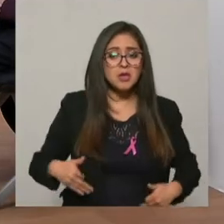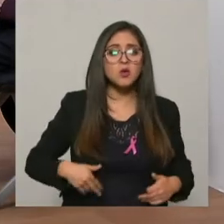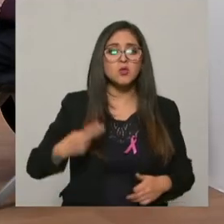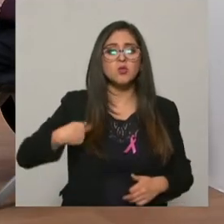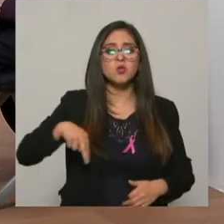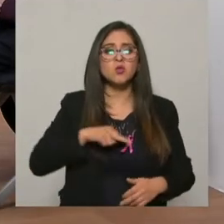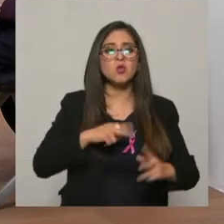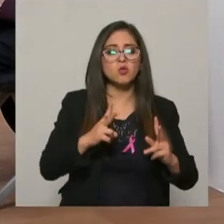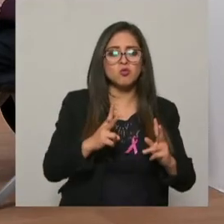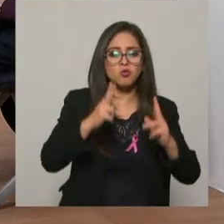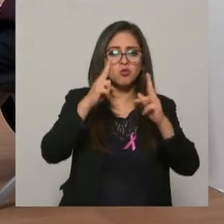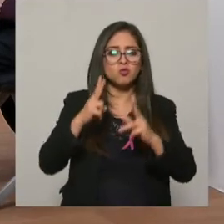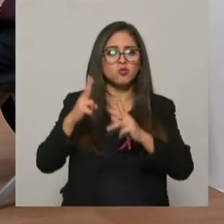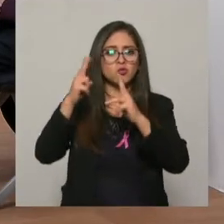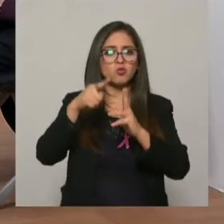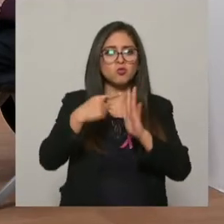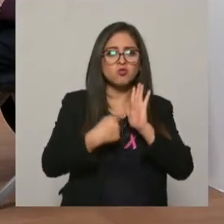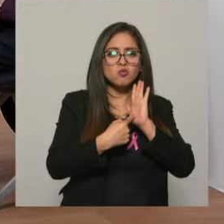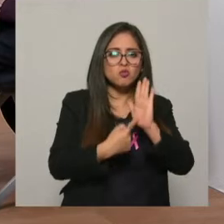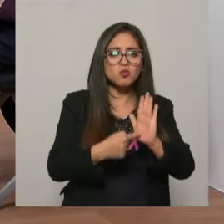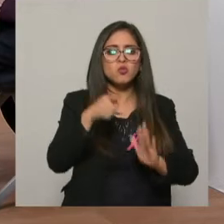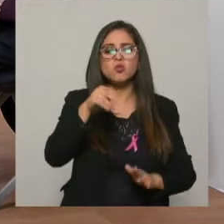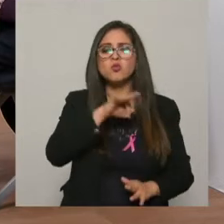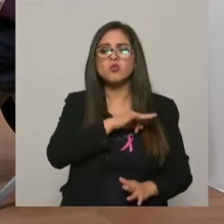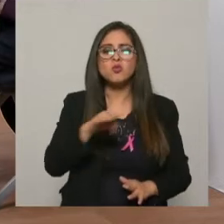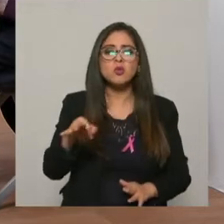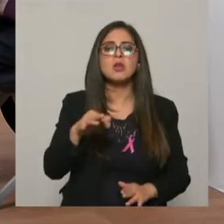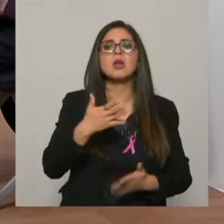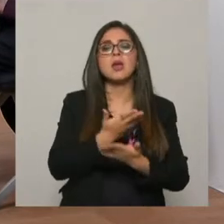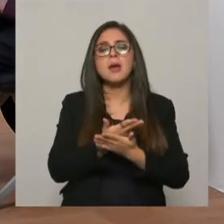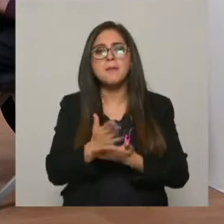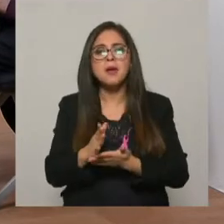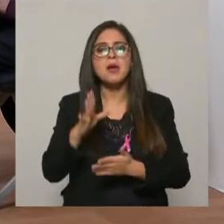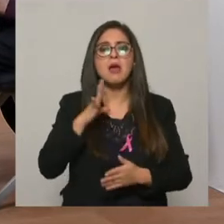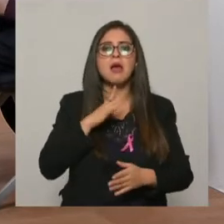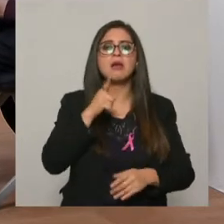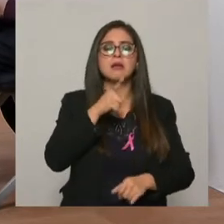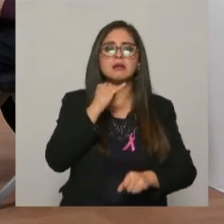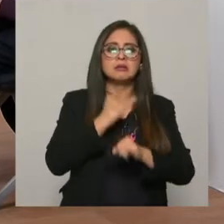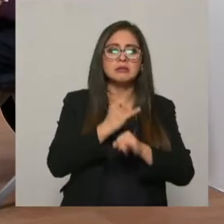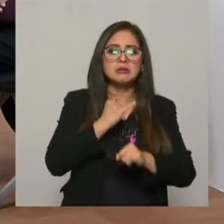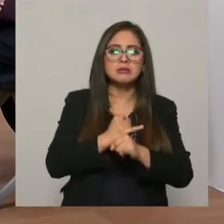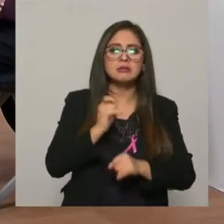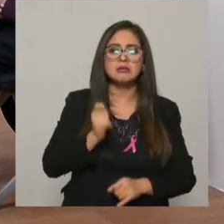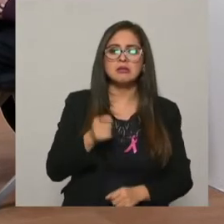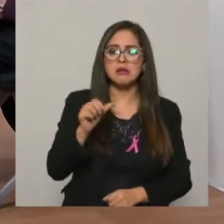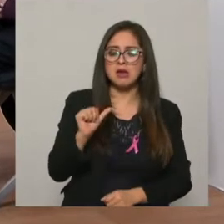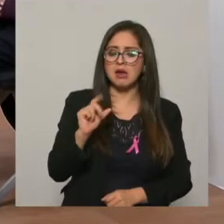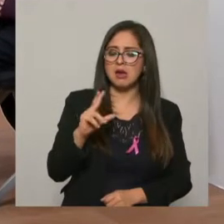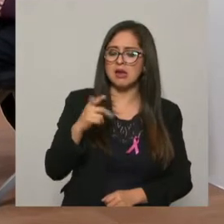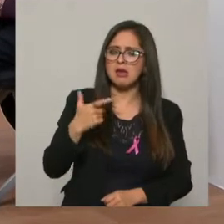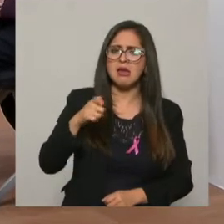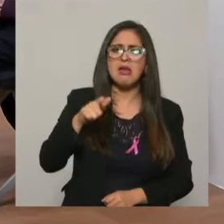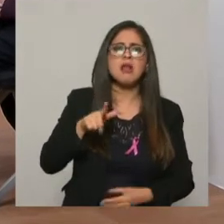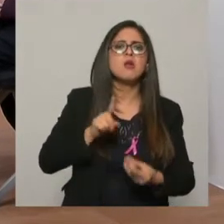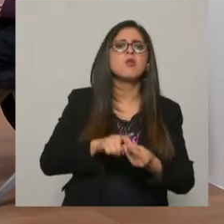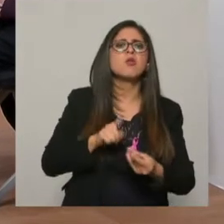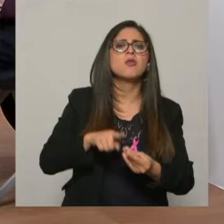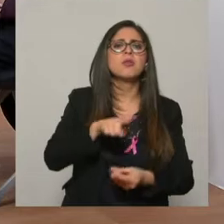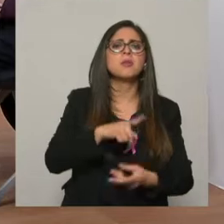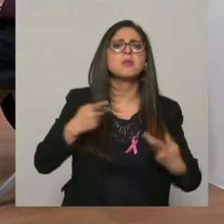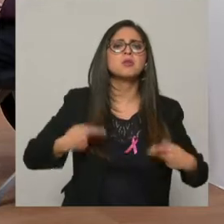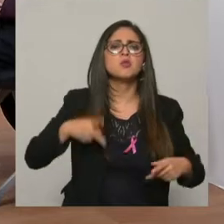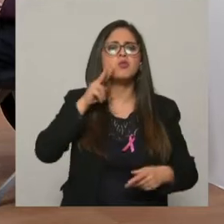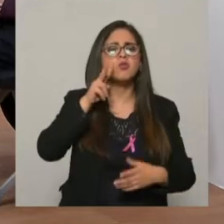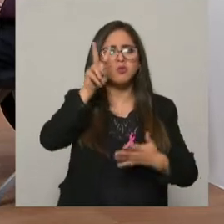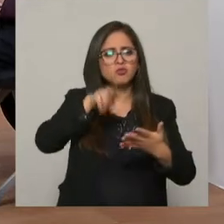pedacito de ellas, usted ya sabe, puede presentarse y además también hay una página de internet, Argel, ¿en dónde pueden consultar los ciudadanos